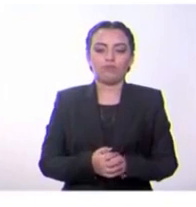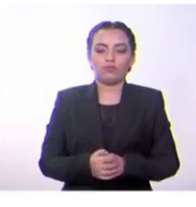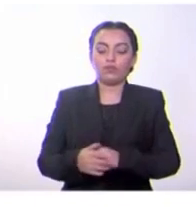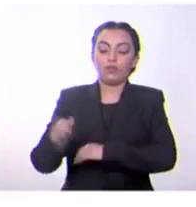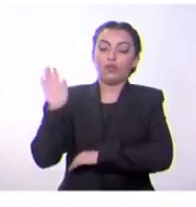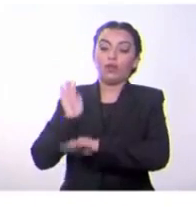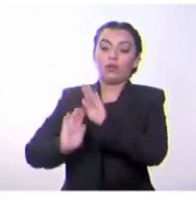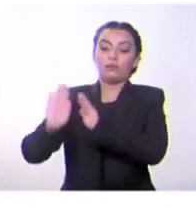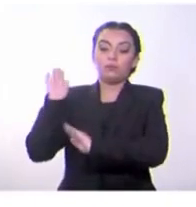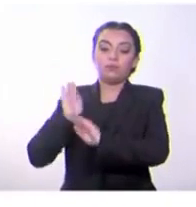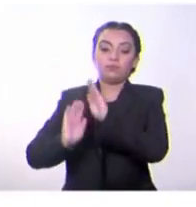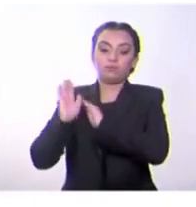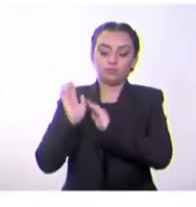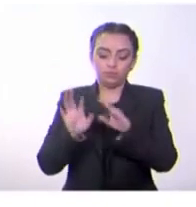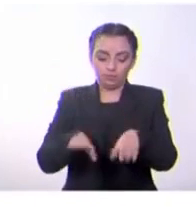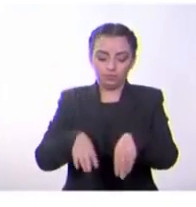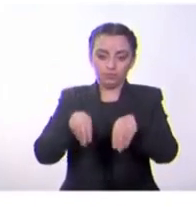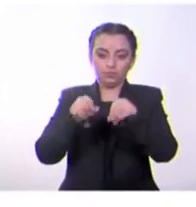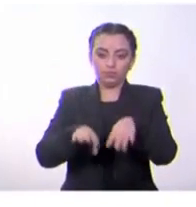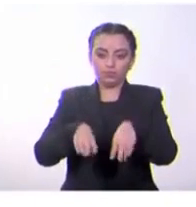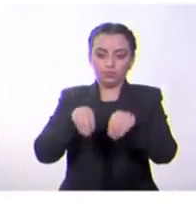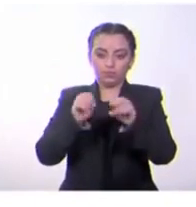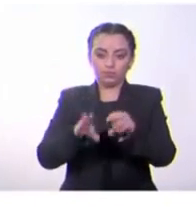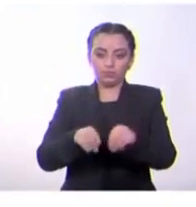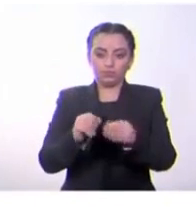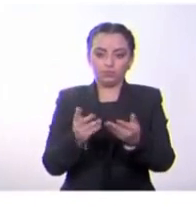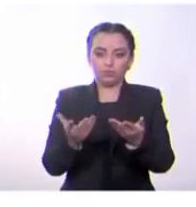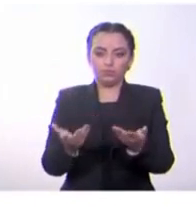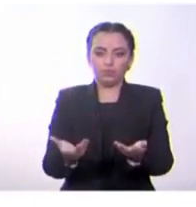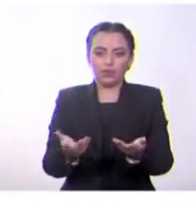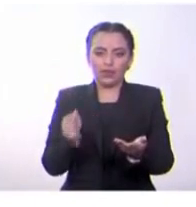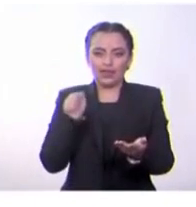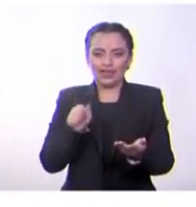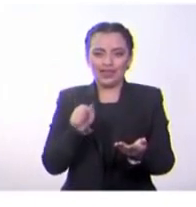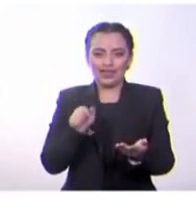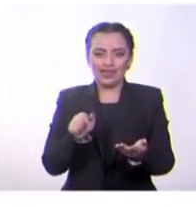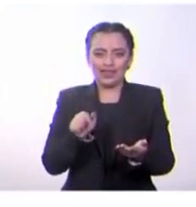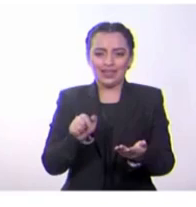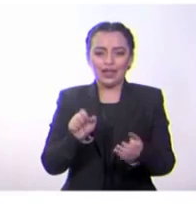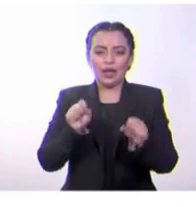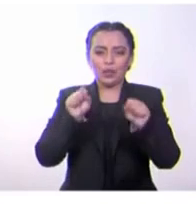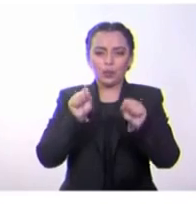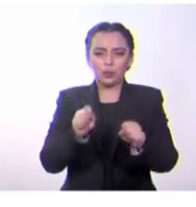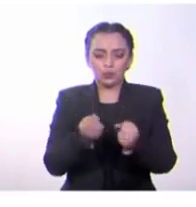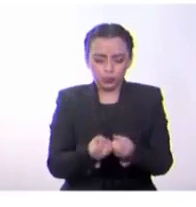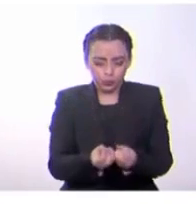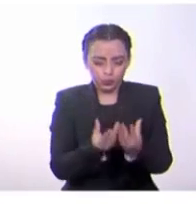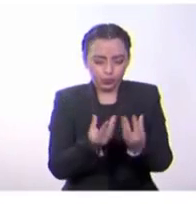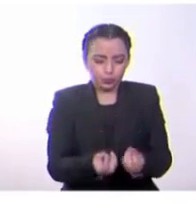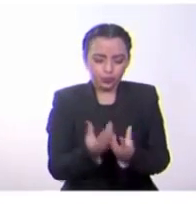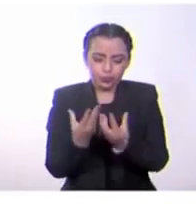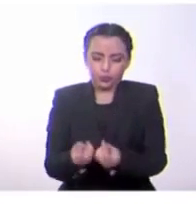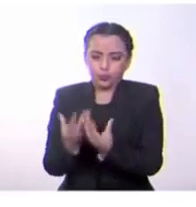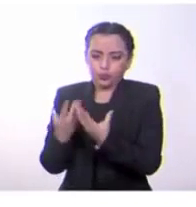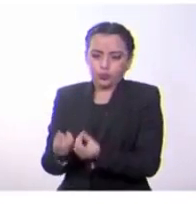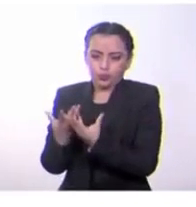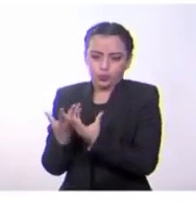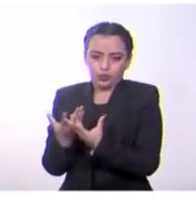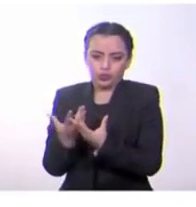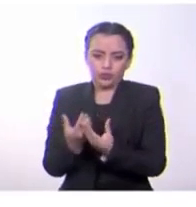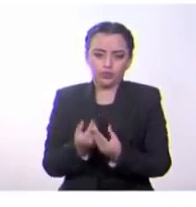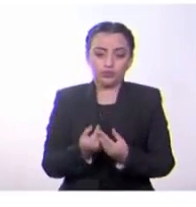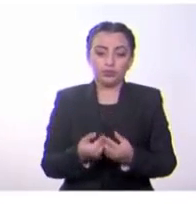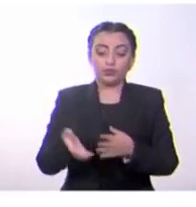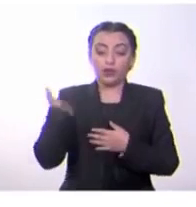Históricamente, el suelo ha sido asociado con la fertilidad y la producción del fruto de la tierra. Los